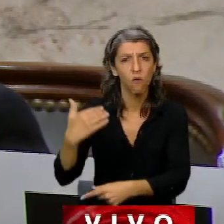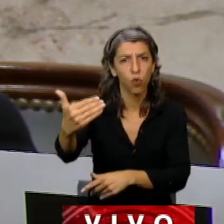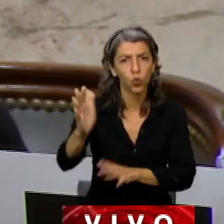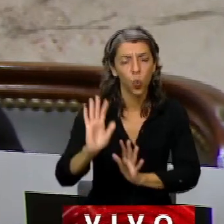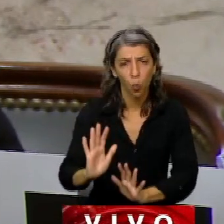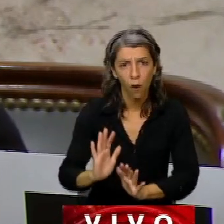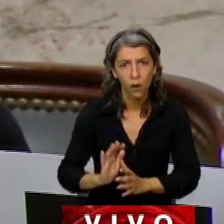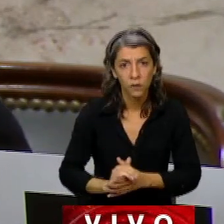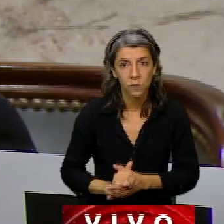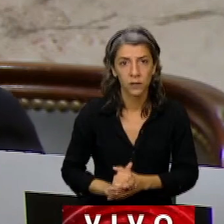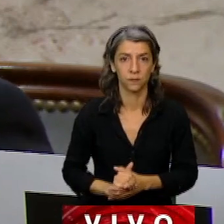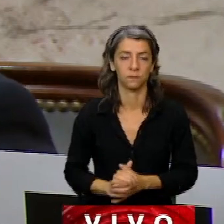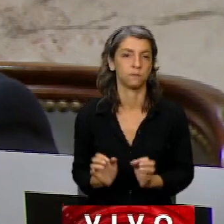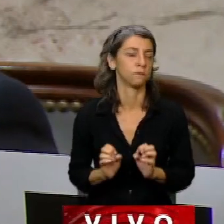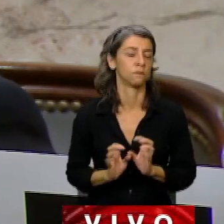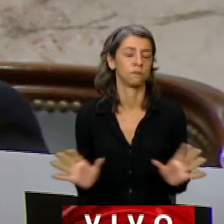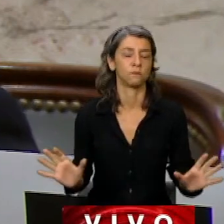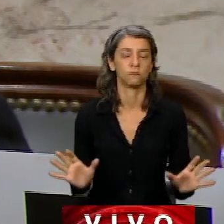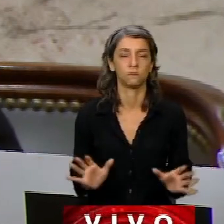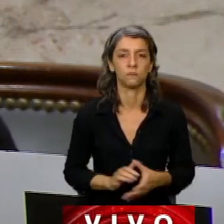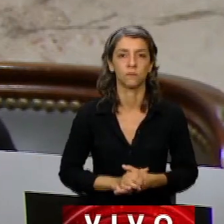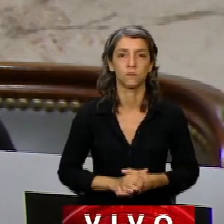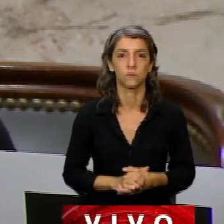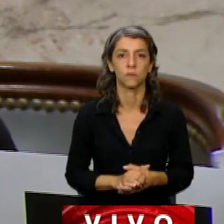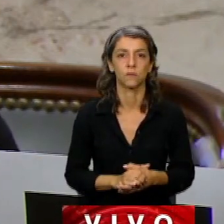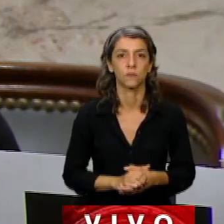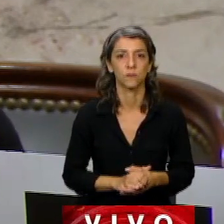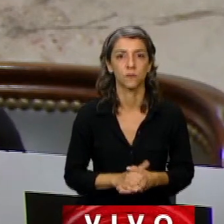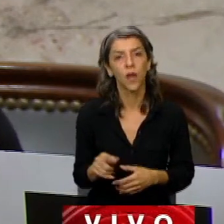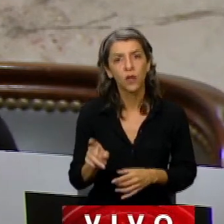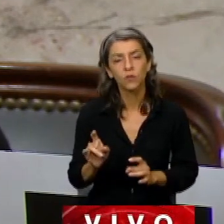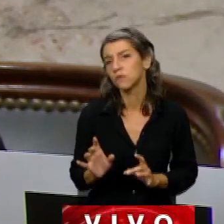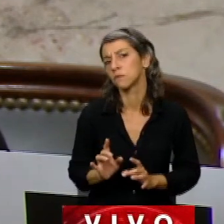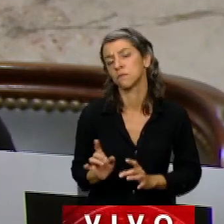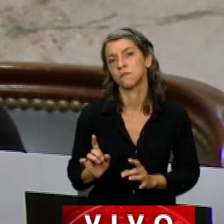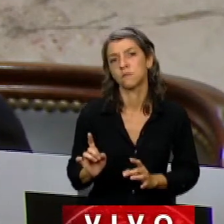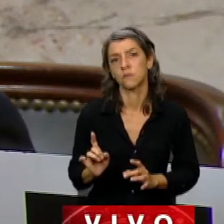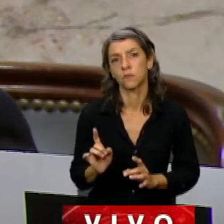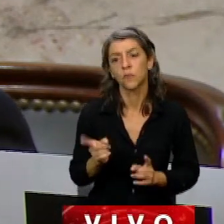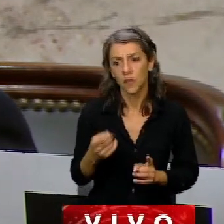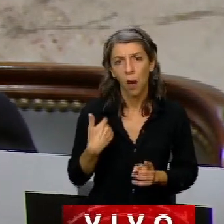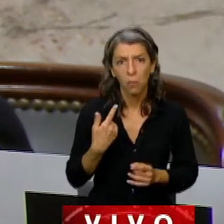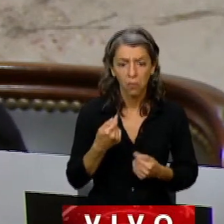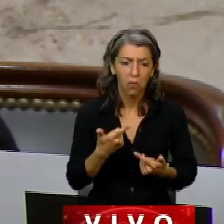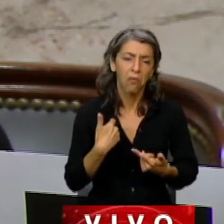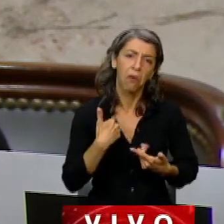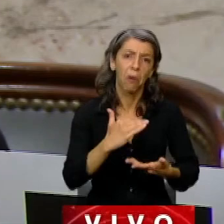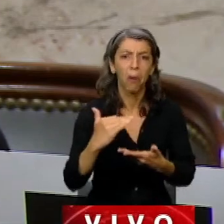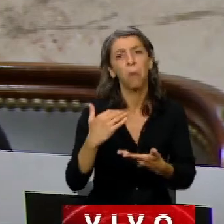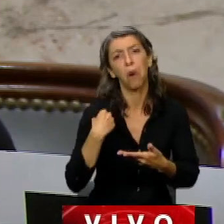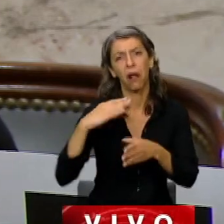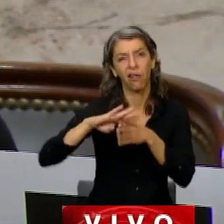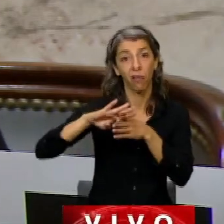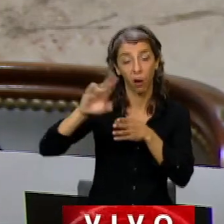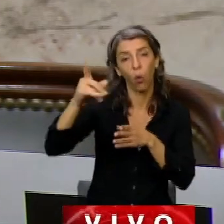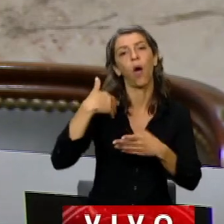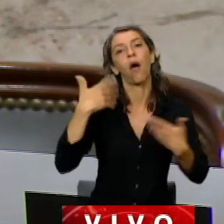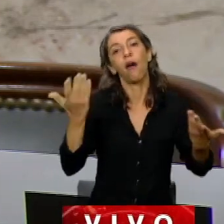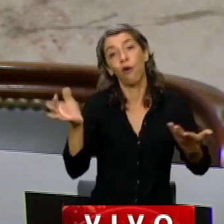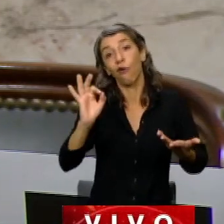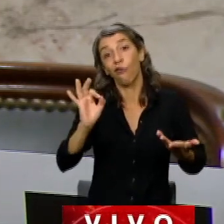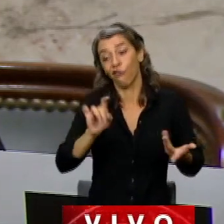verdaderamente aberrante. No solo eso, si no lo financian con deuda, lo financian con emisión monetaria,